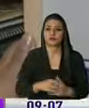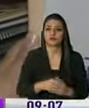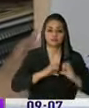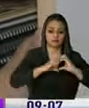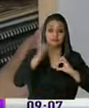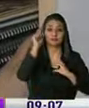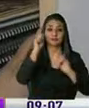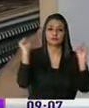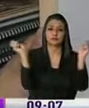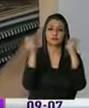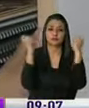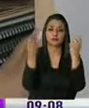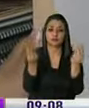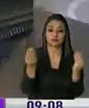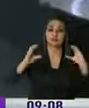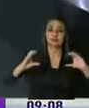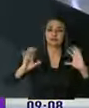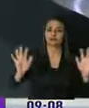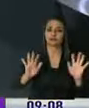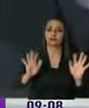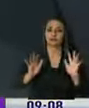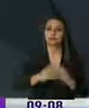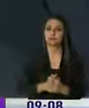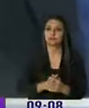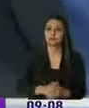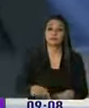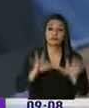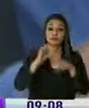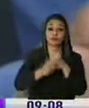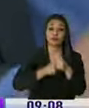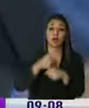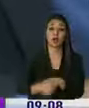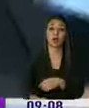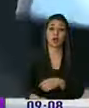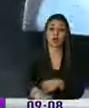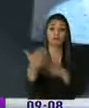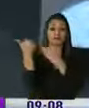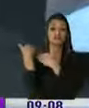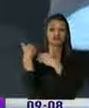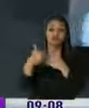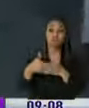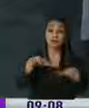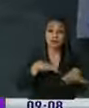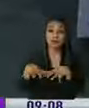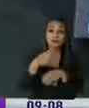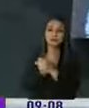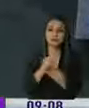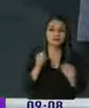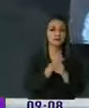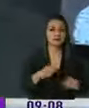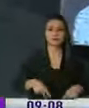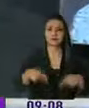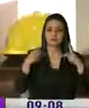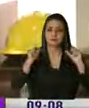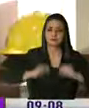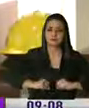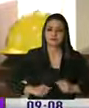es una fundación sin fines de lucro que durante casi 8 años que estuvo activa logró salvar muchas